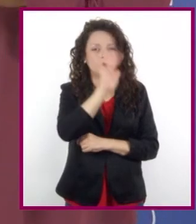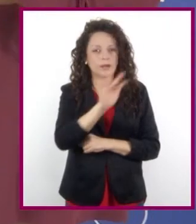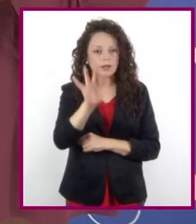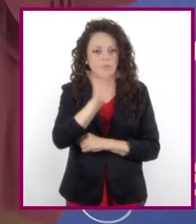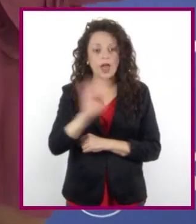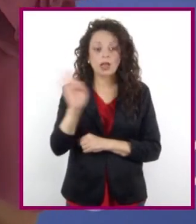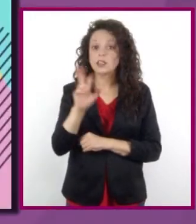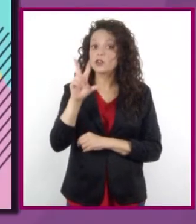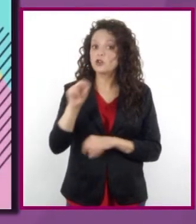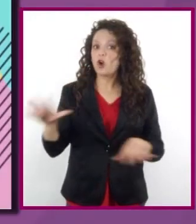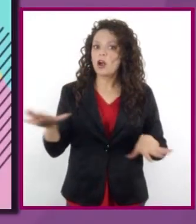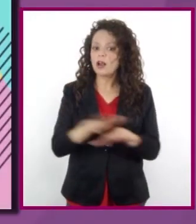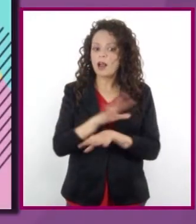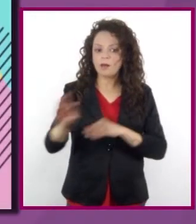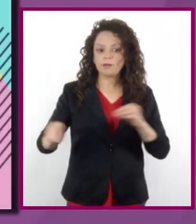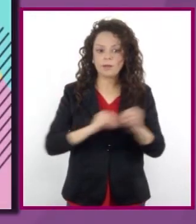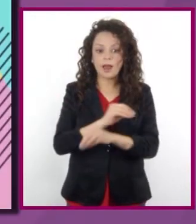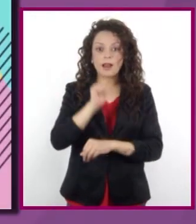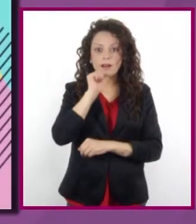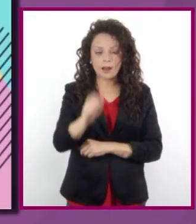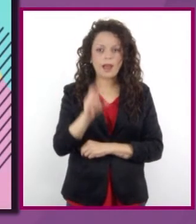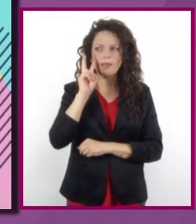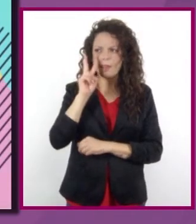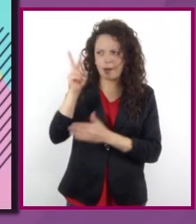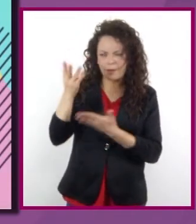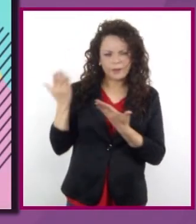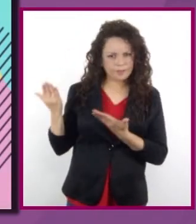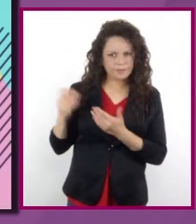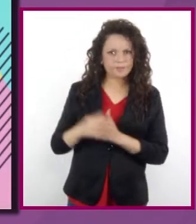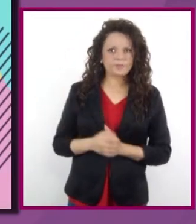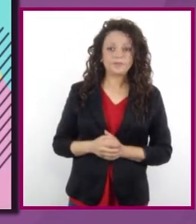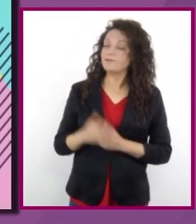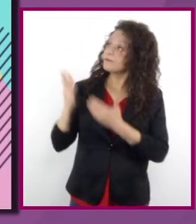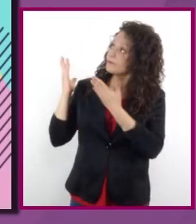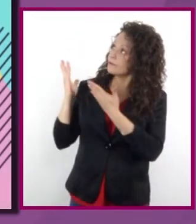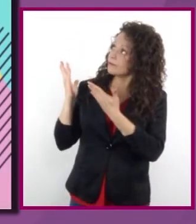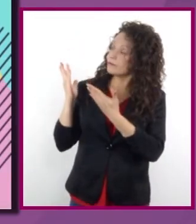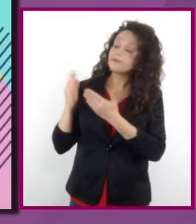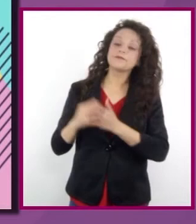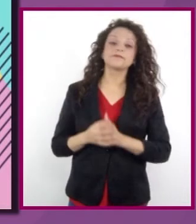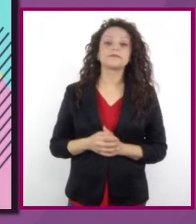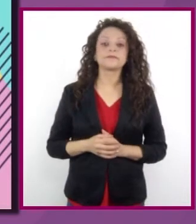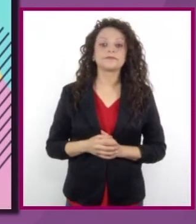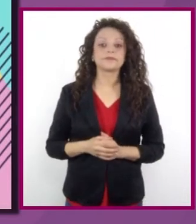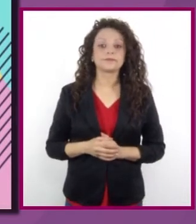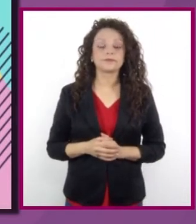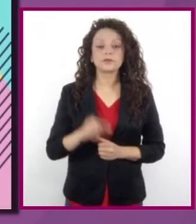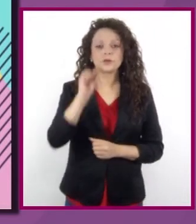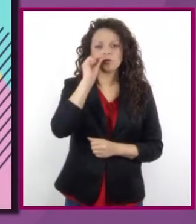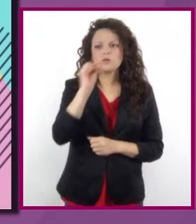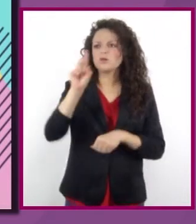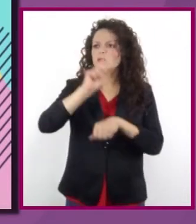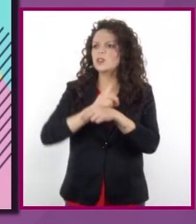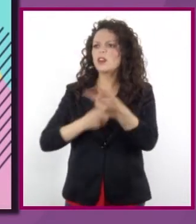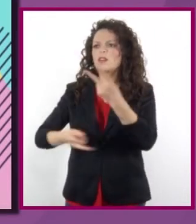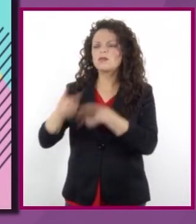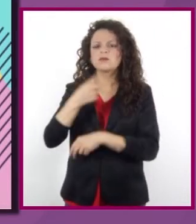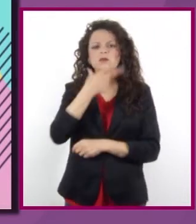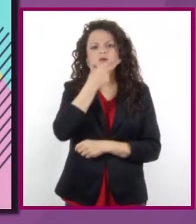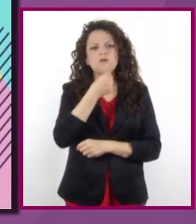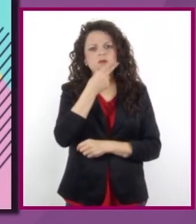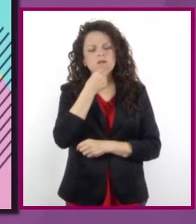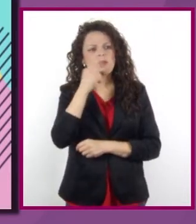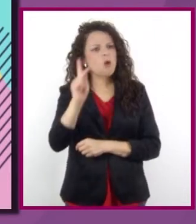la sustitución. A pocos días vino un Macehual, hombre del pueblo, de